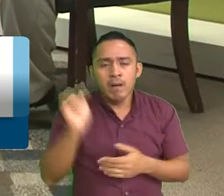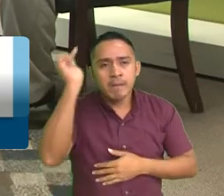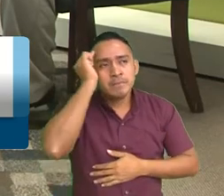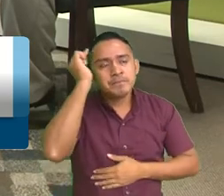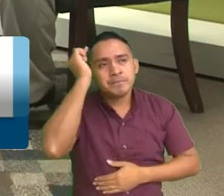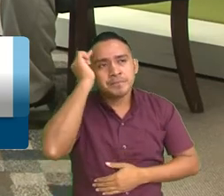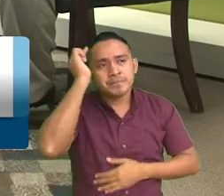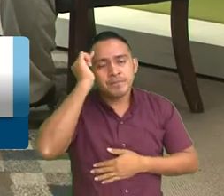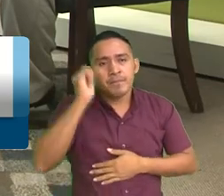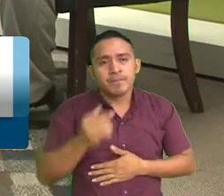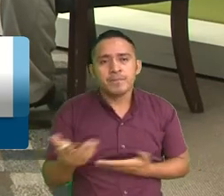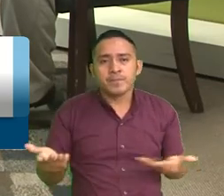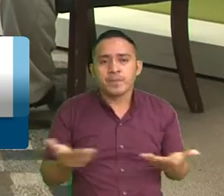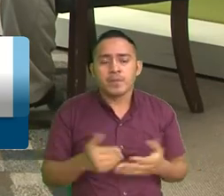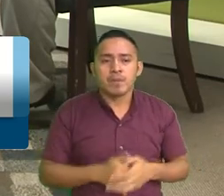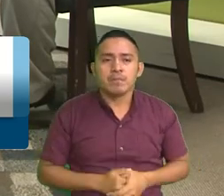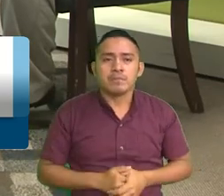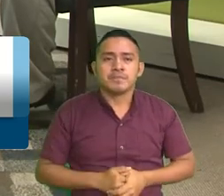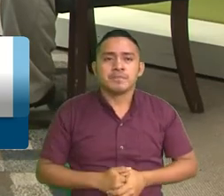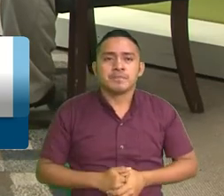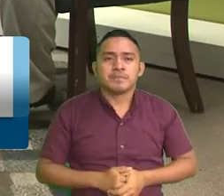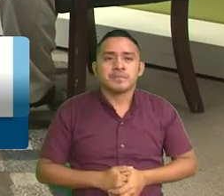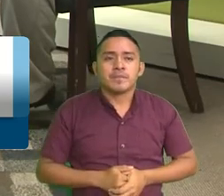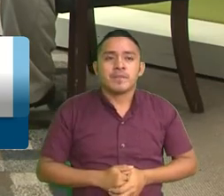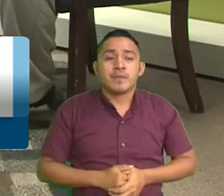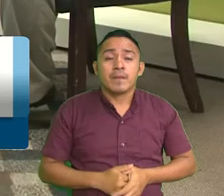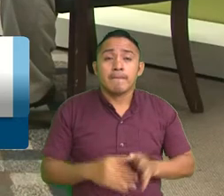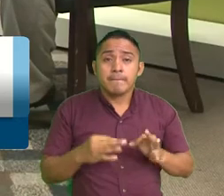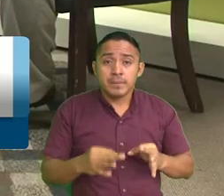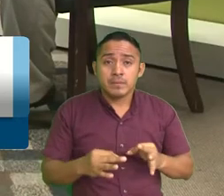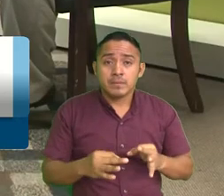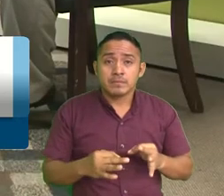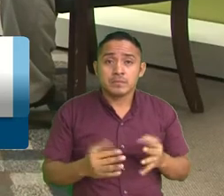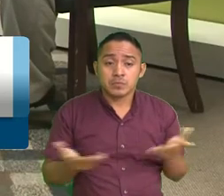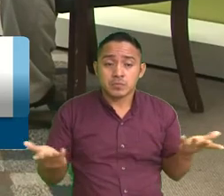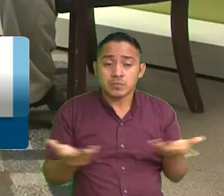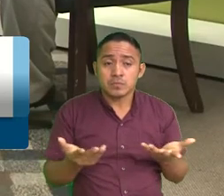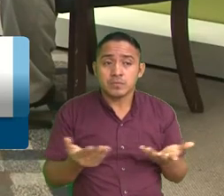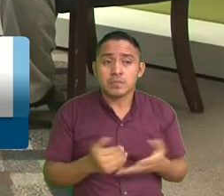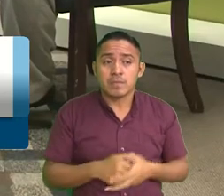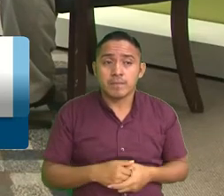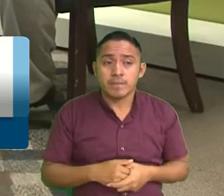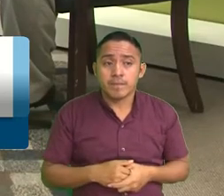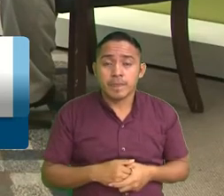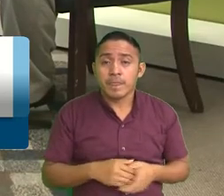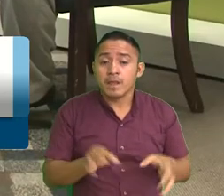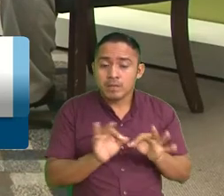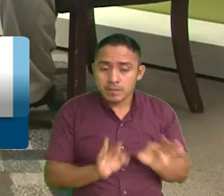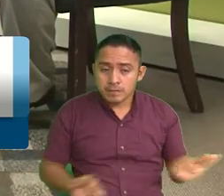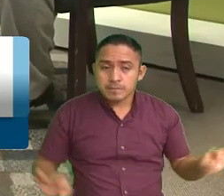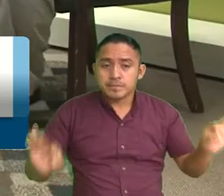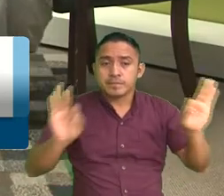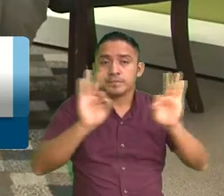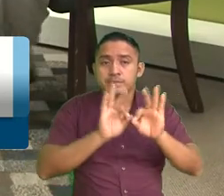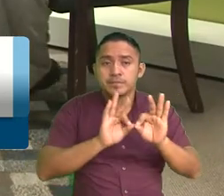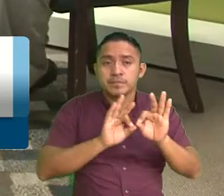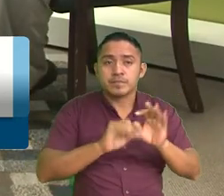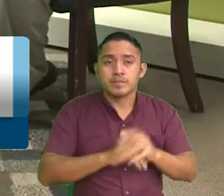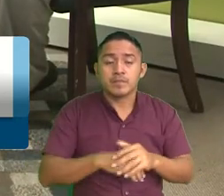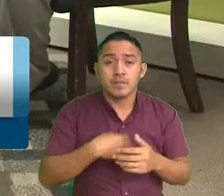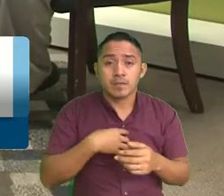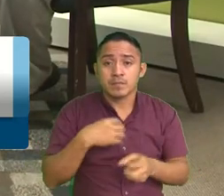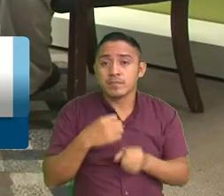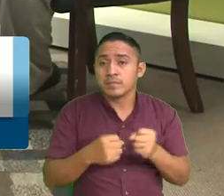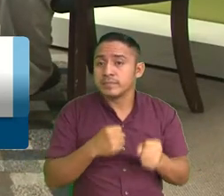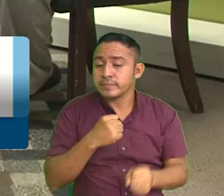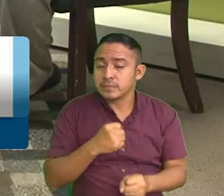muchacha, cómo conquistarla. Y en esa edad se vuelve algo muy como algo muy importante por la edad.